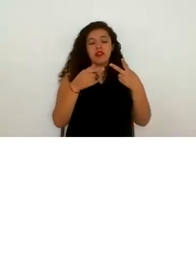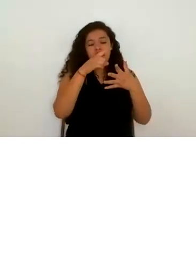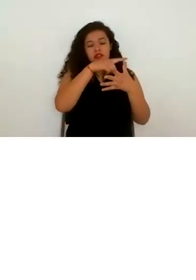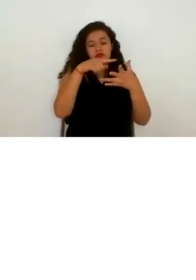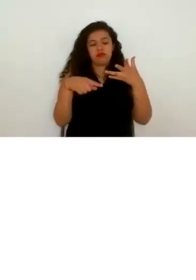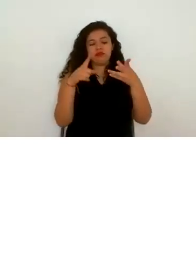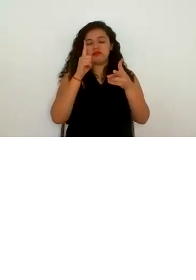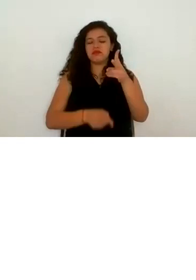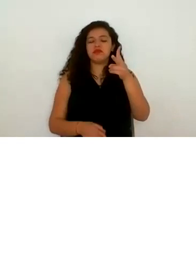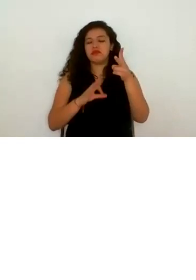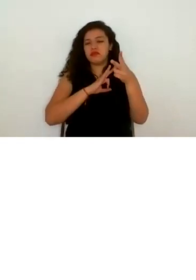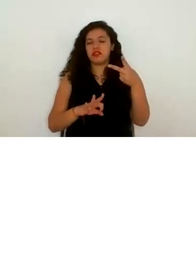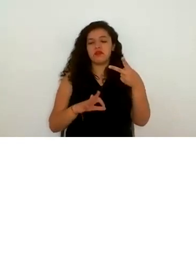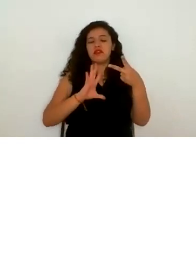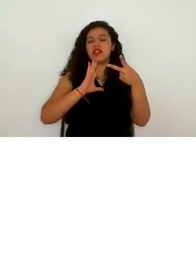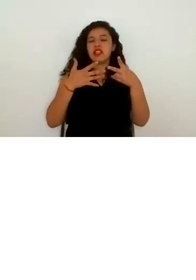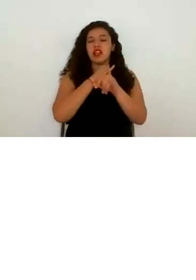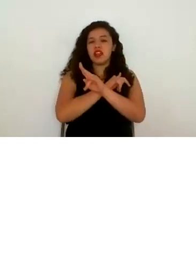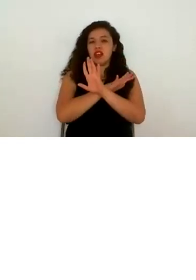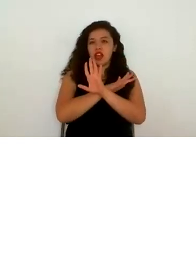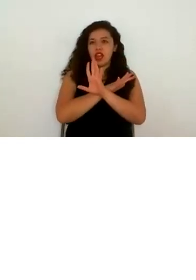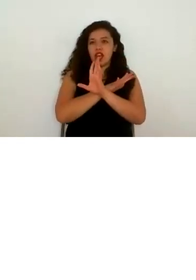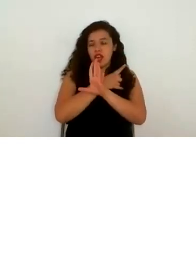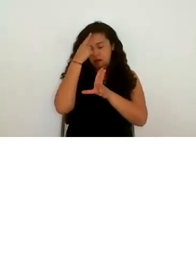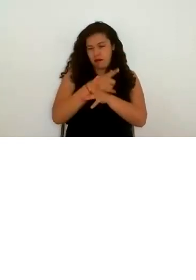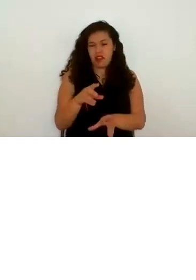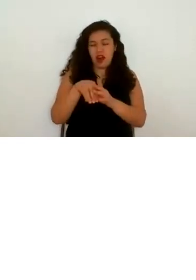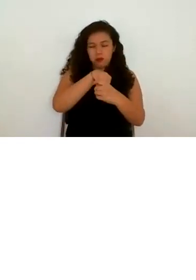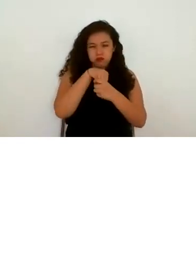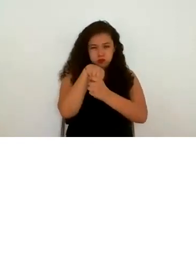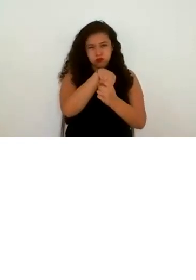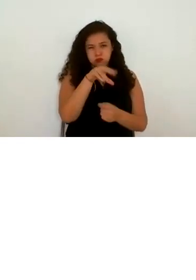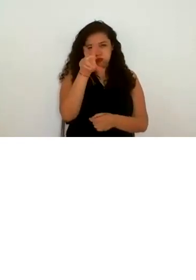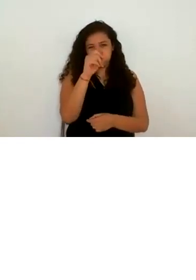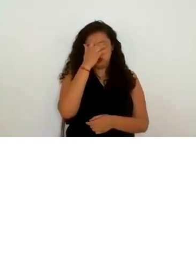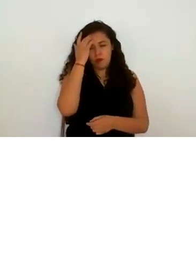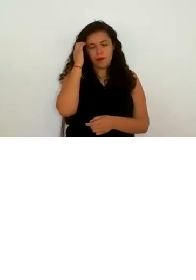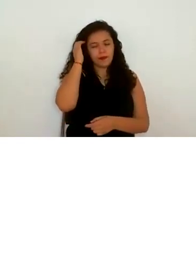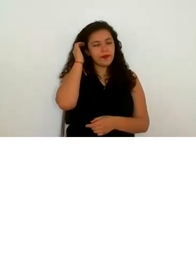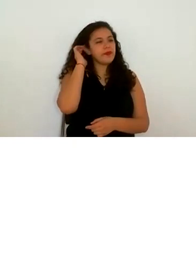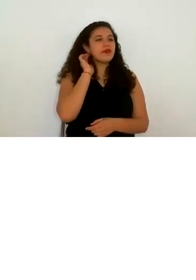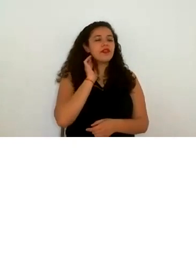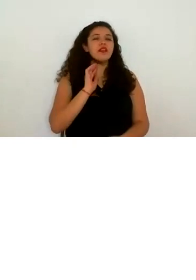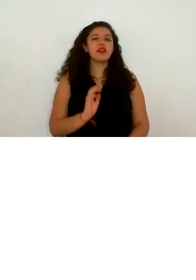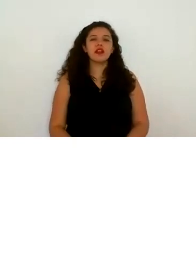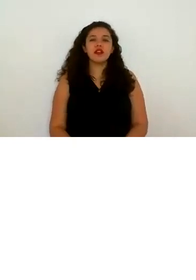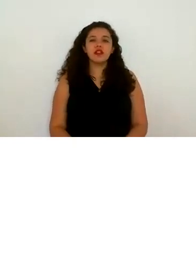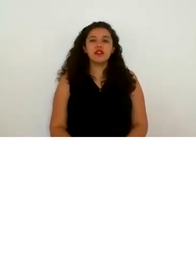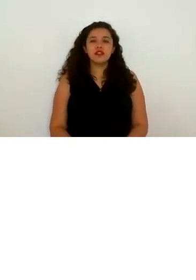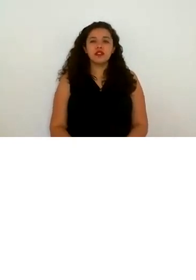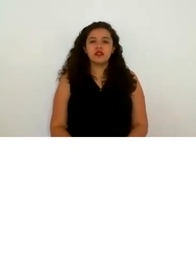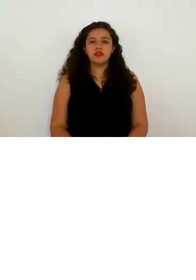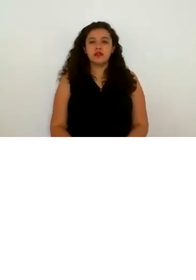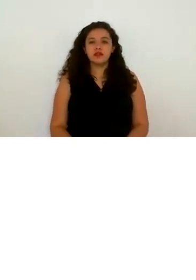reducir mucho el espacio de almacenaje de sus imágenes. Y clasificar